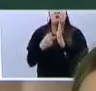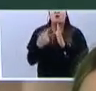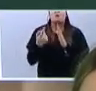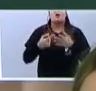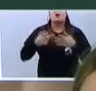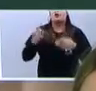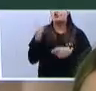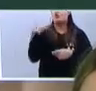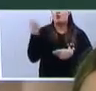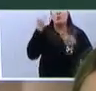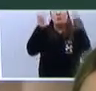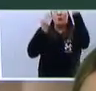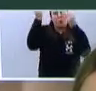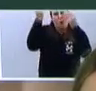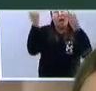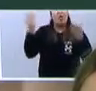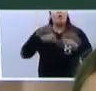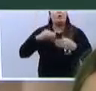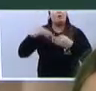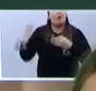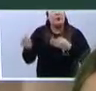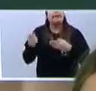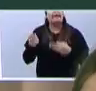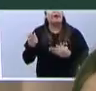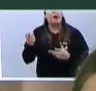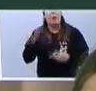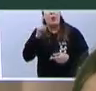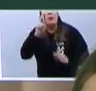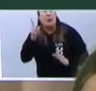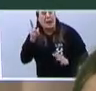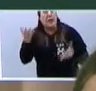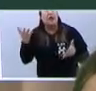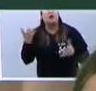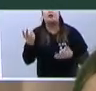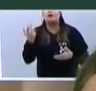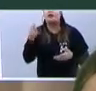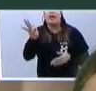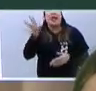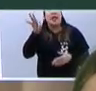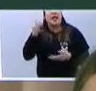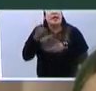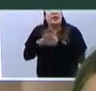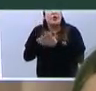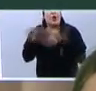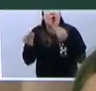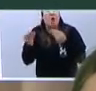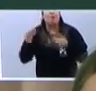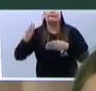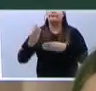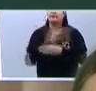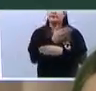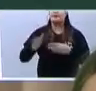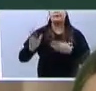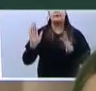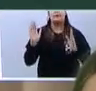totalitarios con la gente que queda presa, ¿entendés? Antiguamente era,